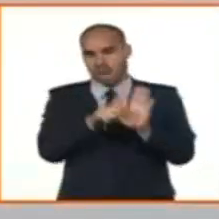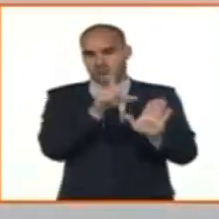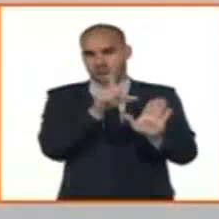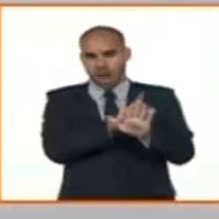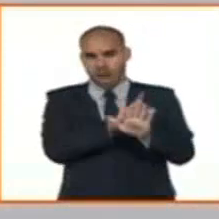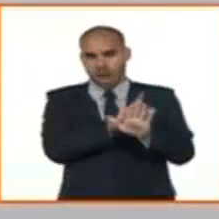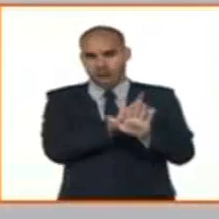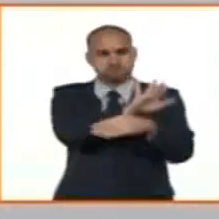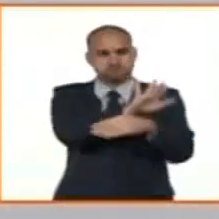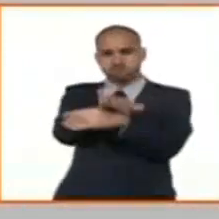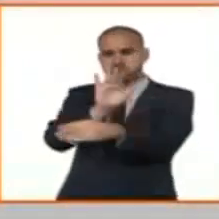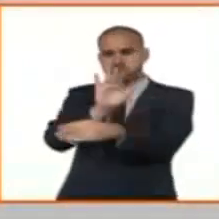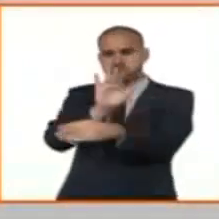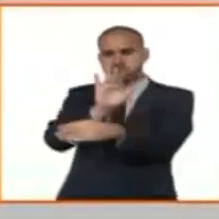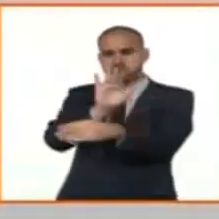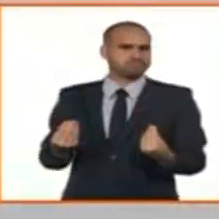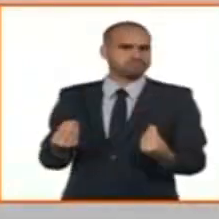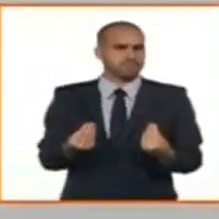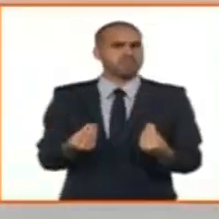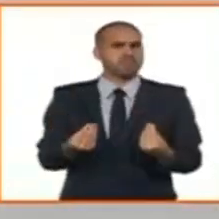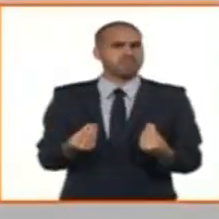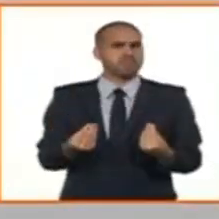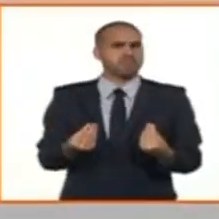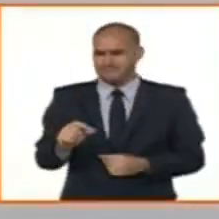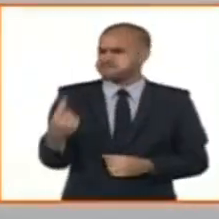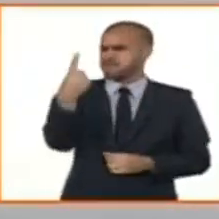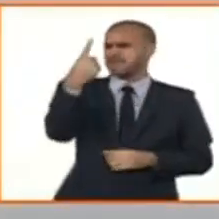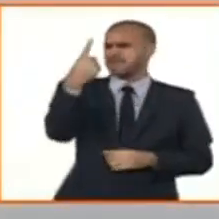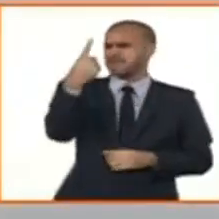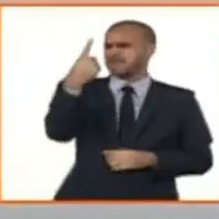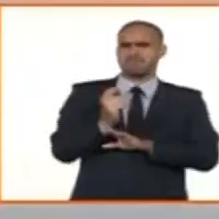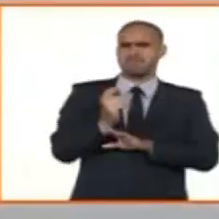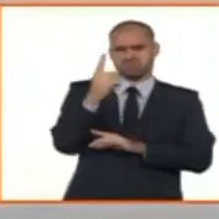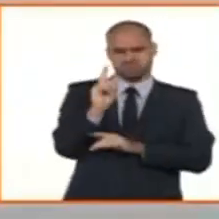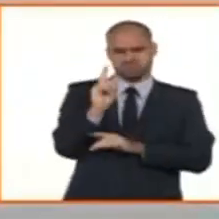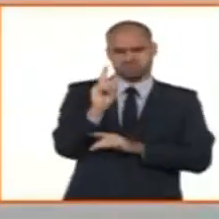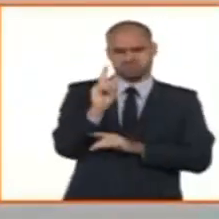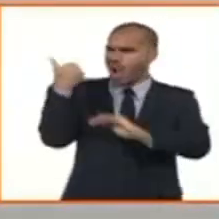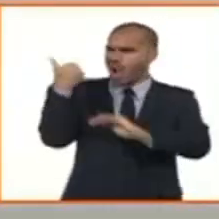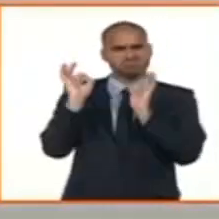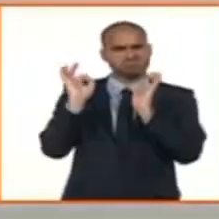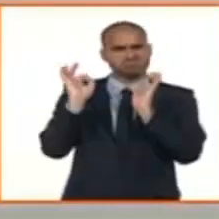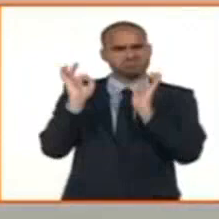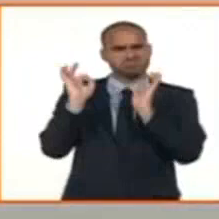Unidos promueve escenarios migratorios como los que estamos enfrentando en el día de hoy.